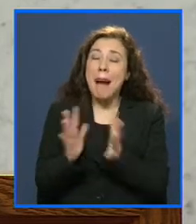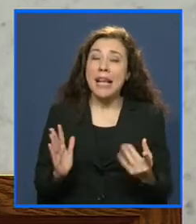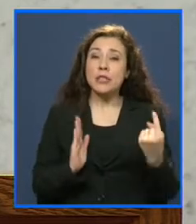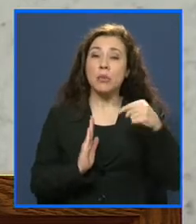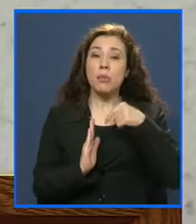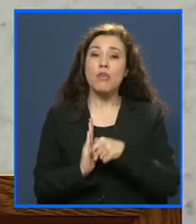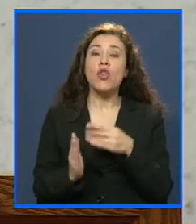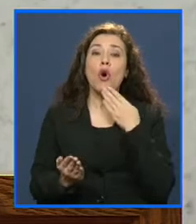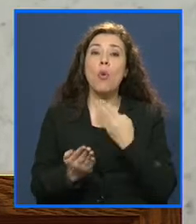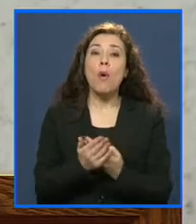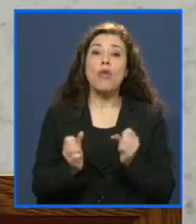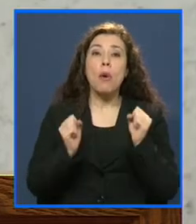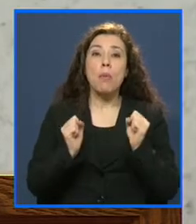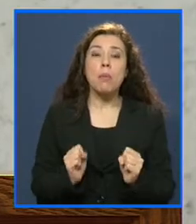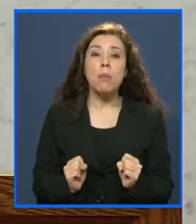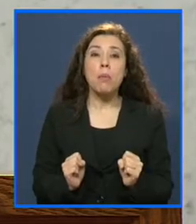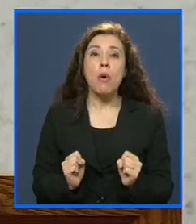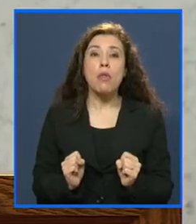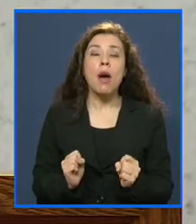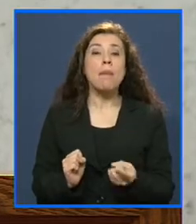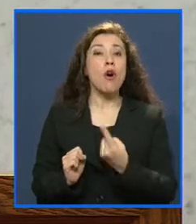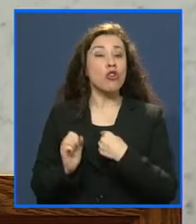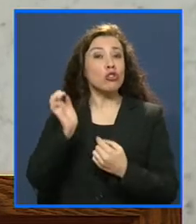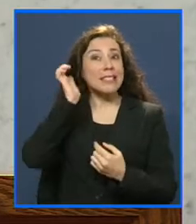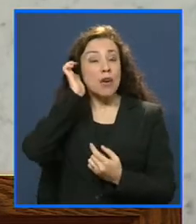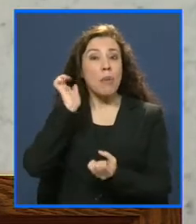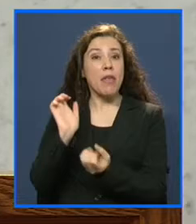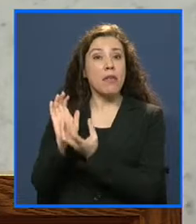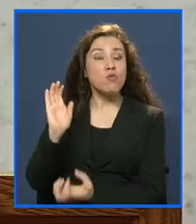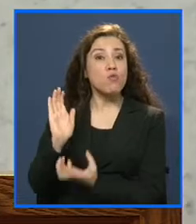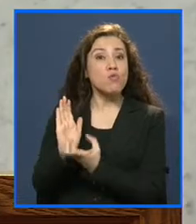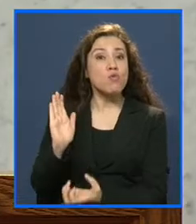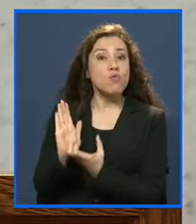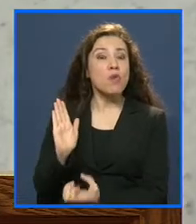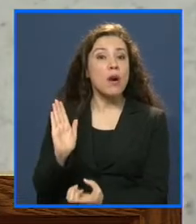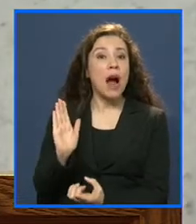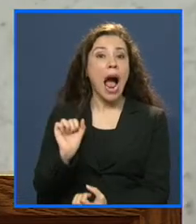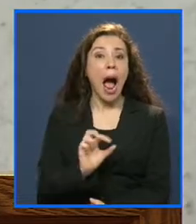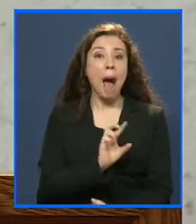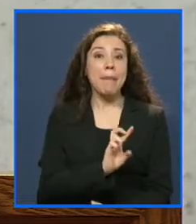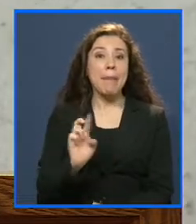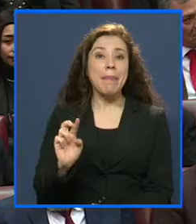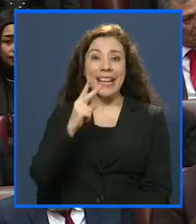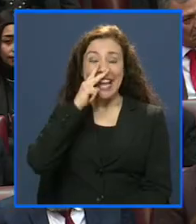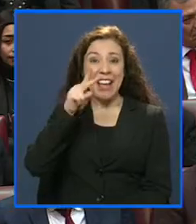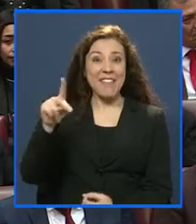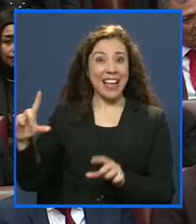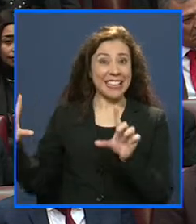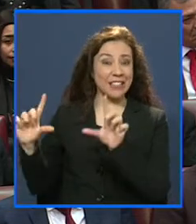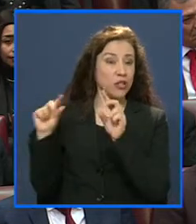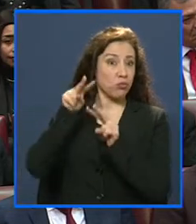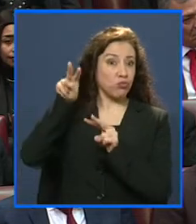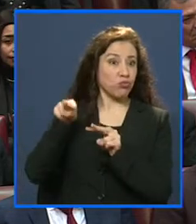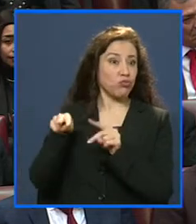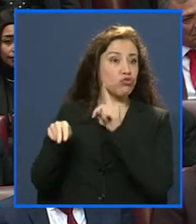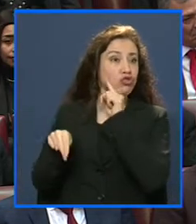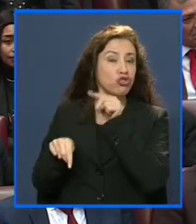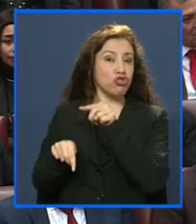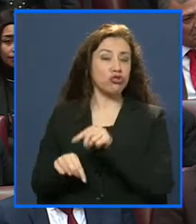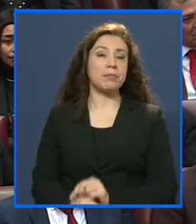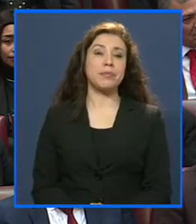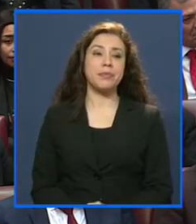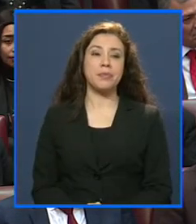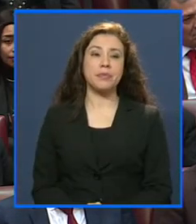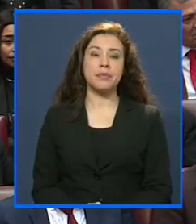una vez que podamos descargar en nuestros dispositivos móviles la aplicación que aparece en pantalla esta herramienta